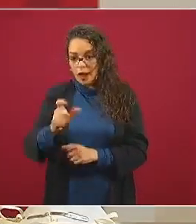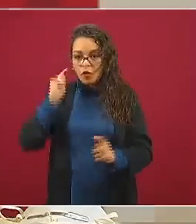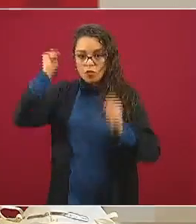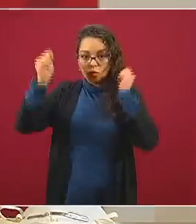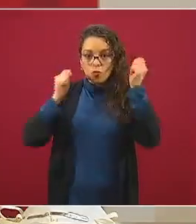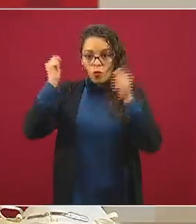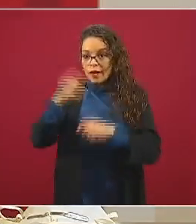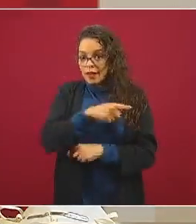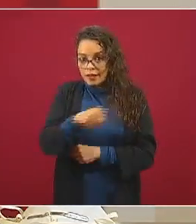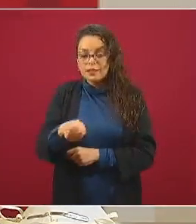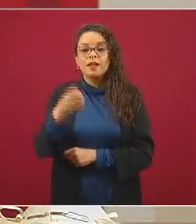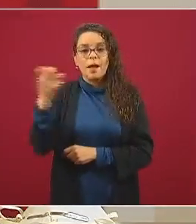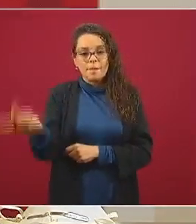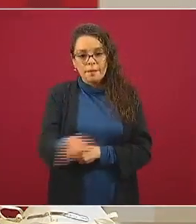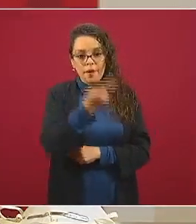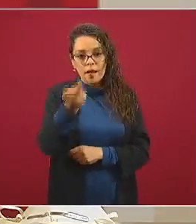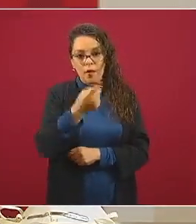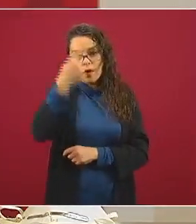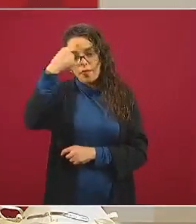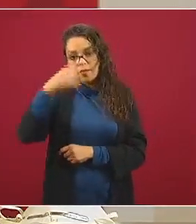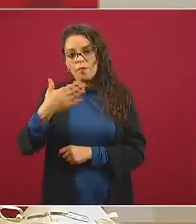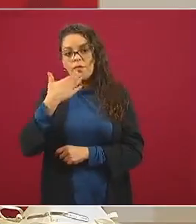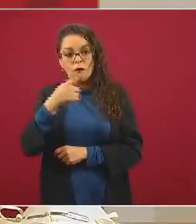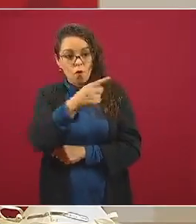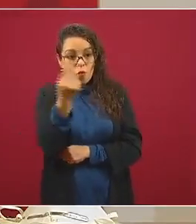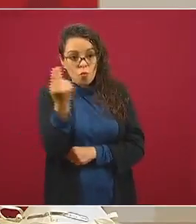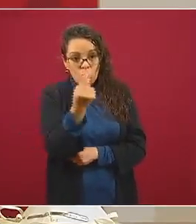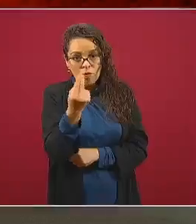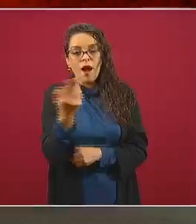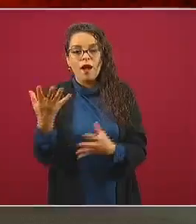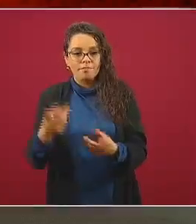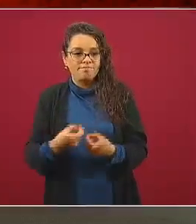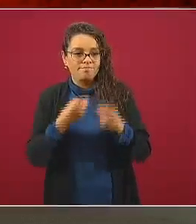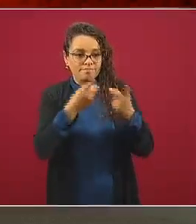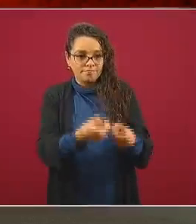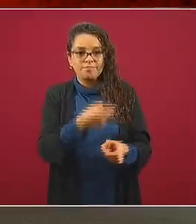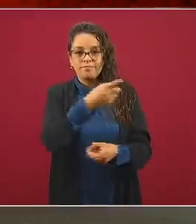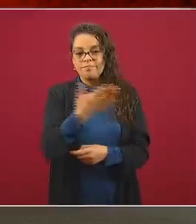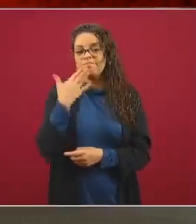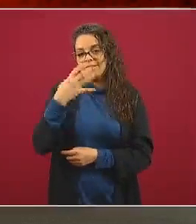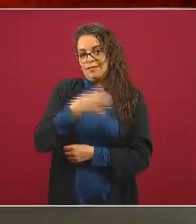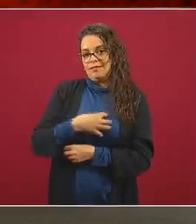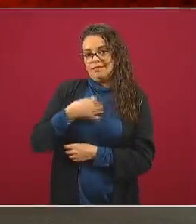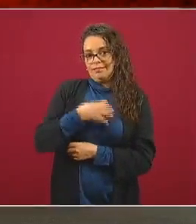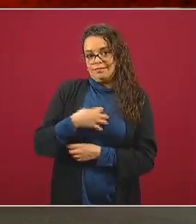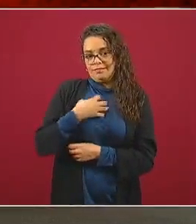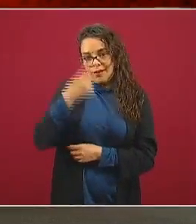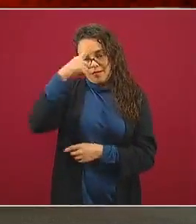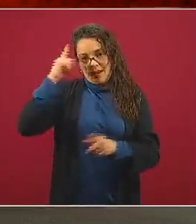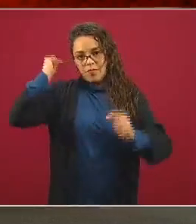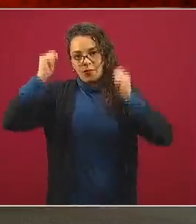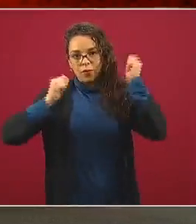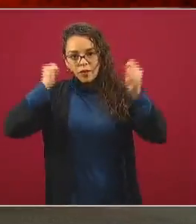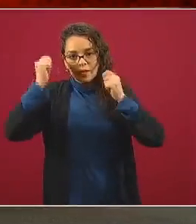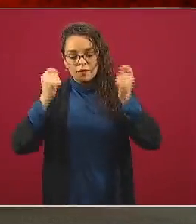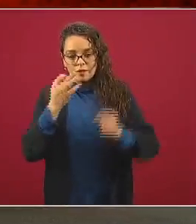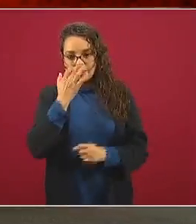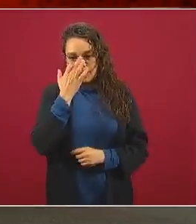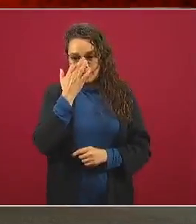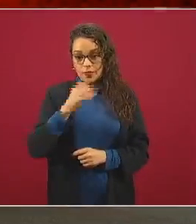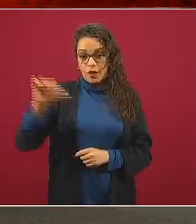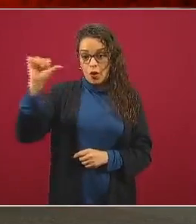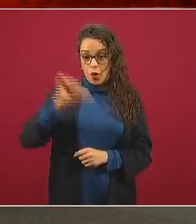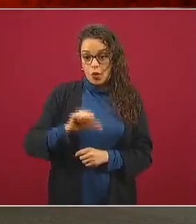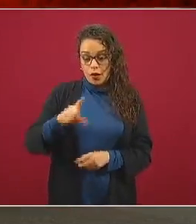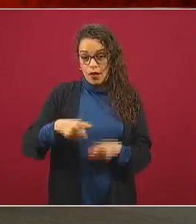marketing turístico, satisfacer necesidades y expectativas del consumidor. Sí. Y para el doctor Gatell, el día de hoy se da a conocer por parte de la